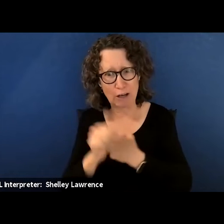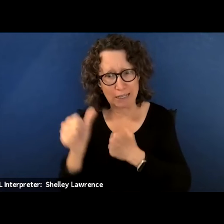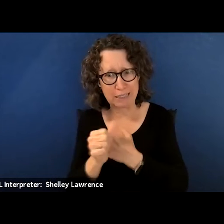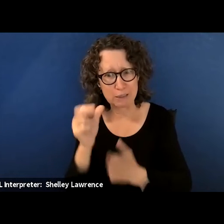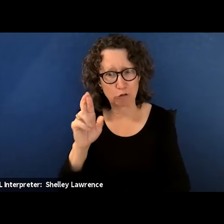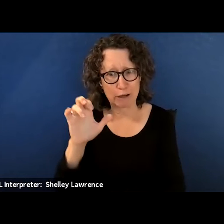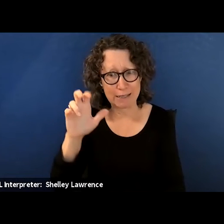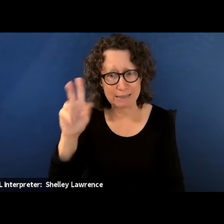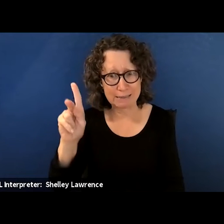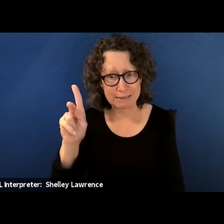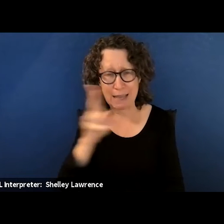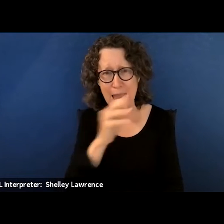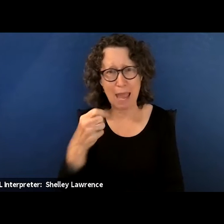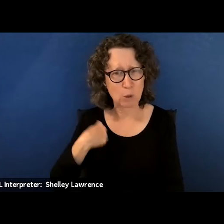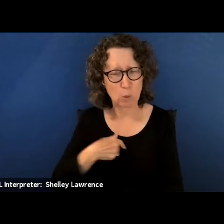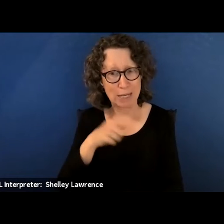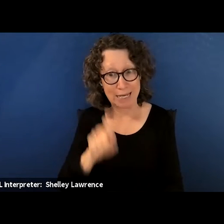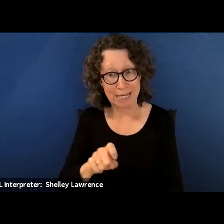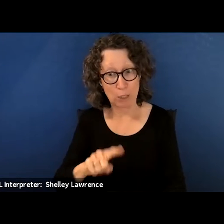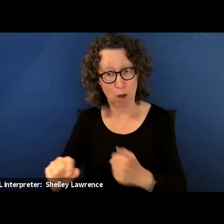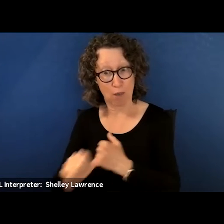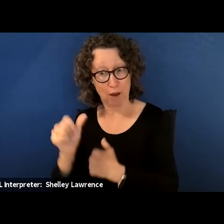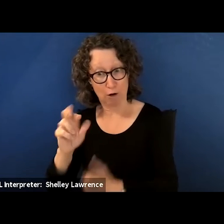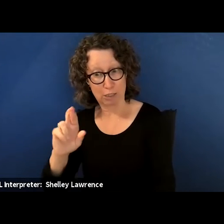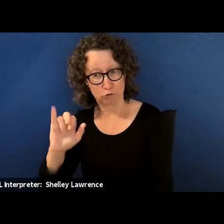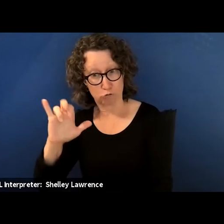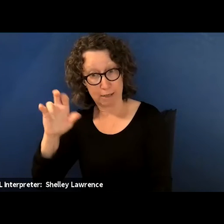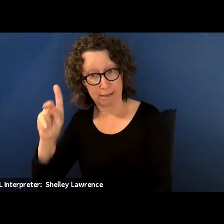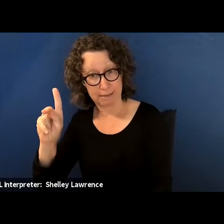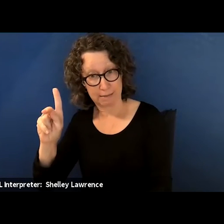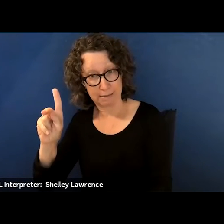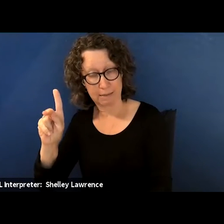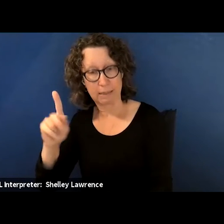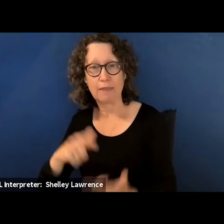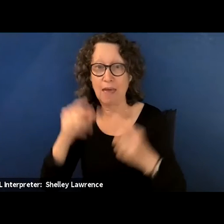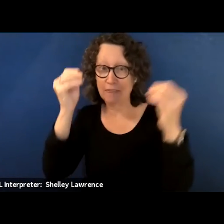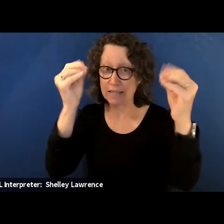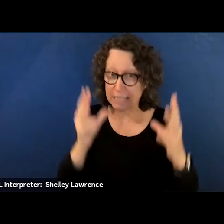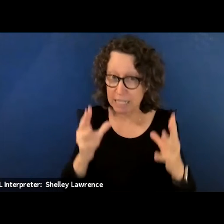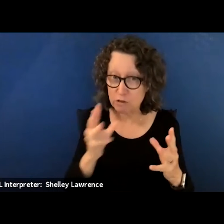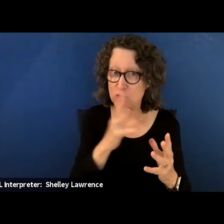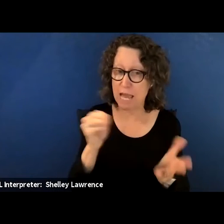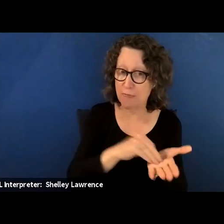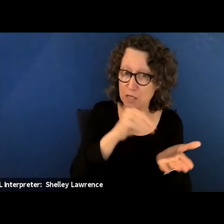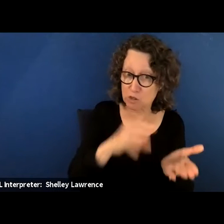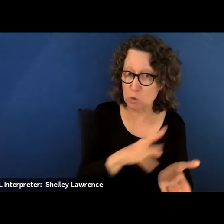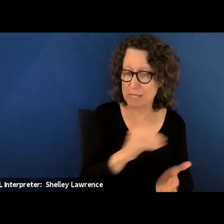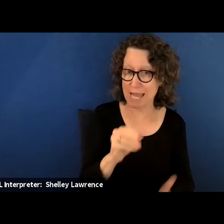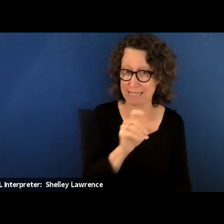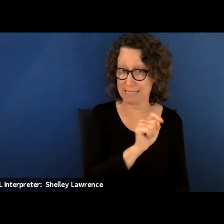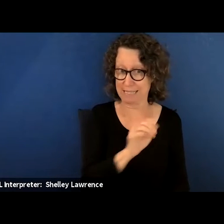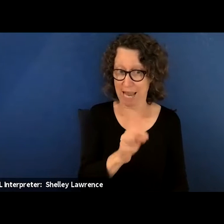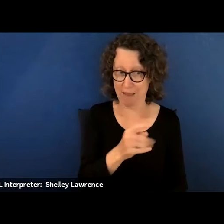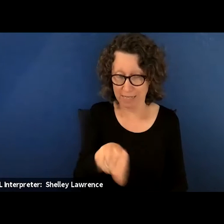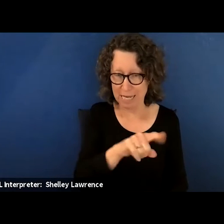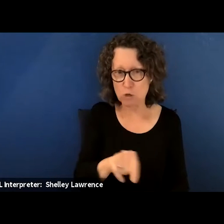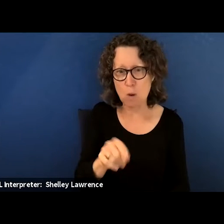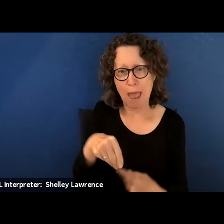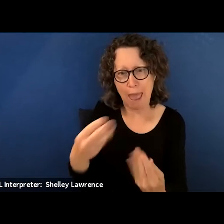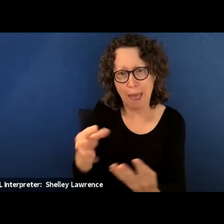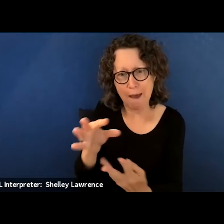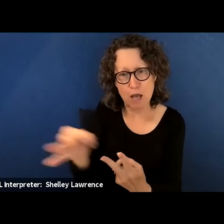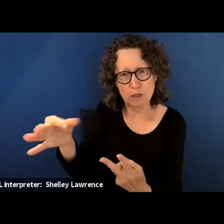es que todos pensamos que hay riesgos, y en donde hay riesgos, tenemos que permitirle a los